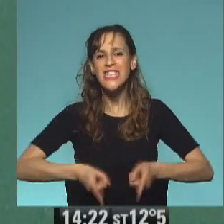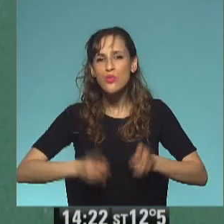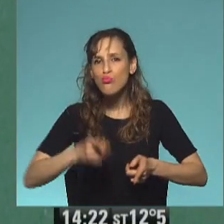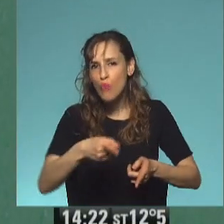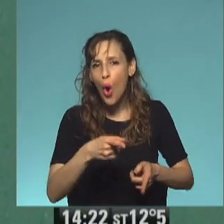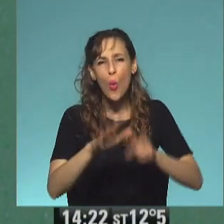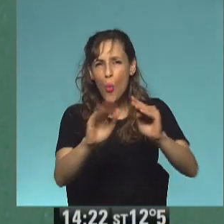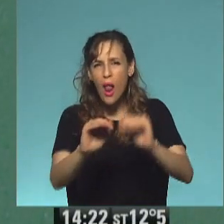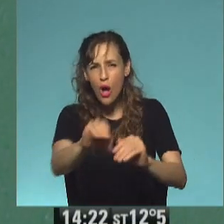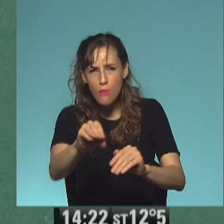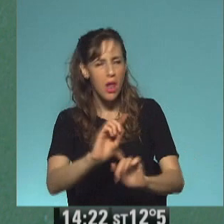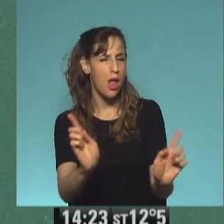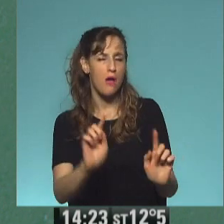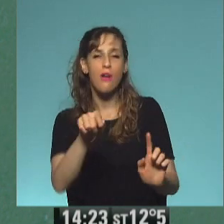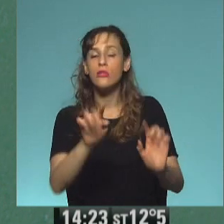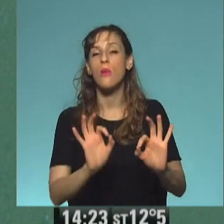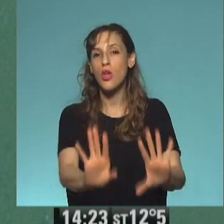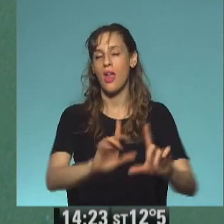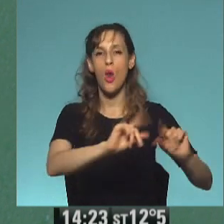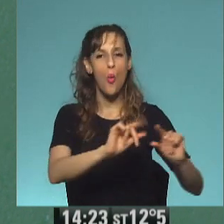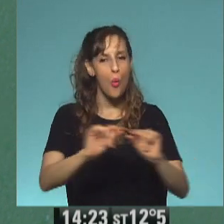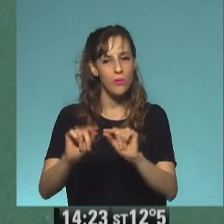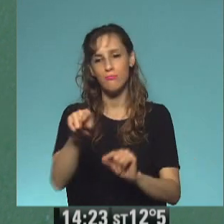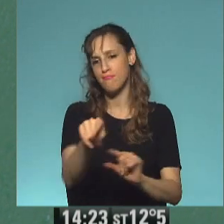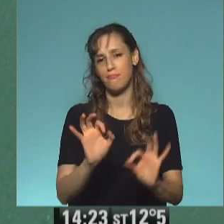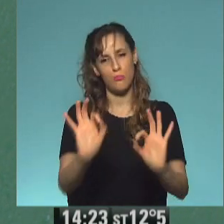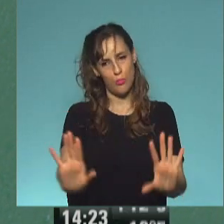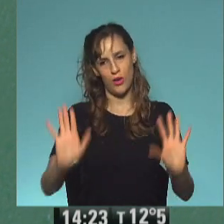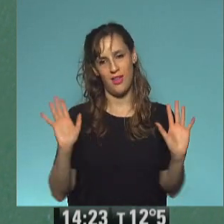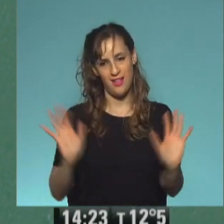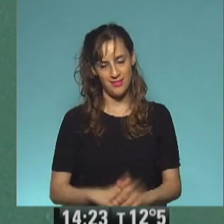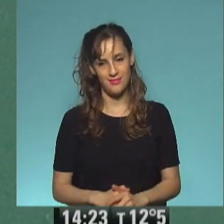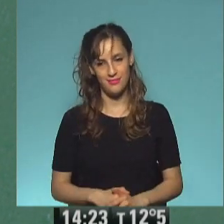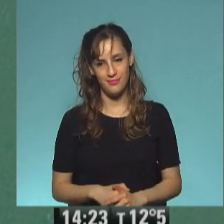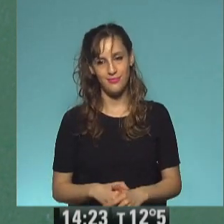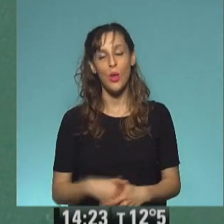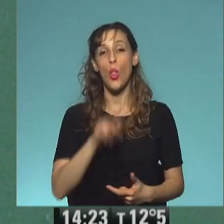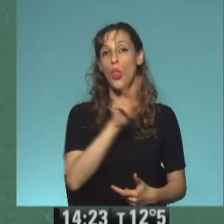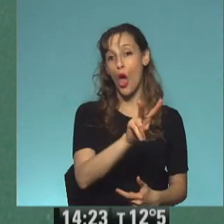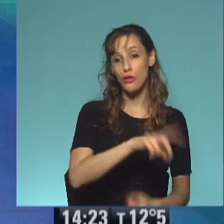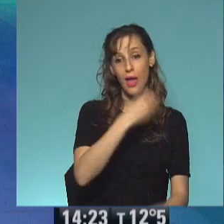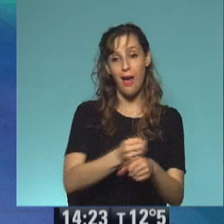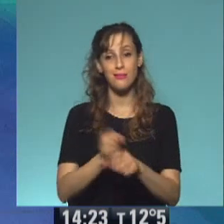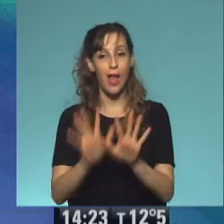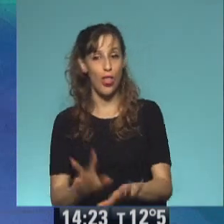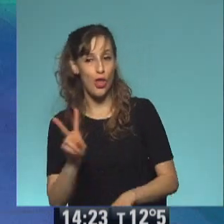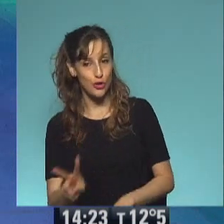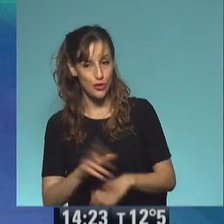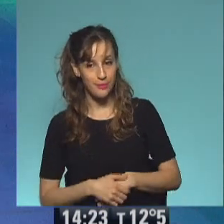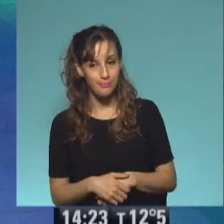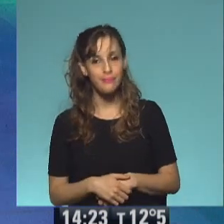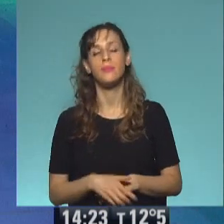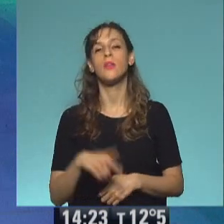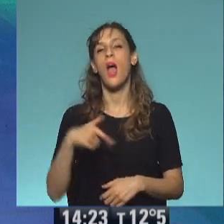tablero. No, puede ser de otra puede manera, ser pero con otros números. Así lo tienen. Entre el 2 y el 12. Y ya que están sacando la